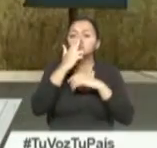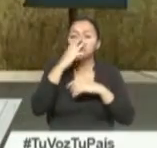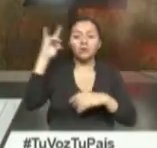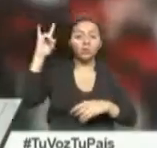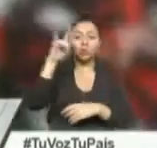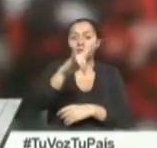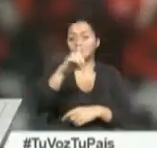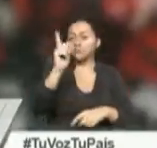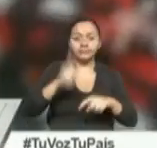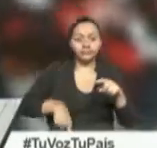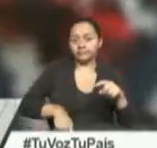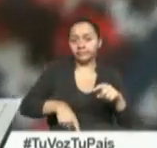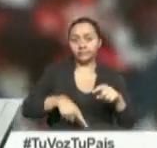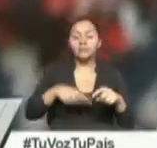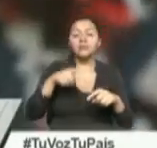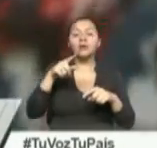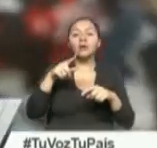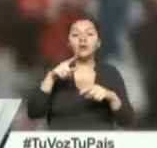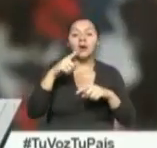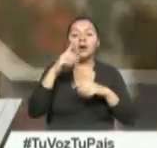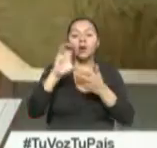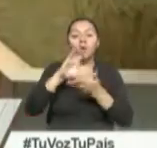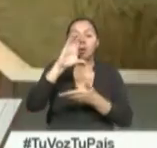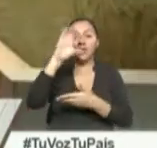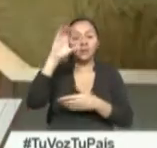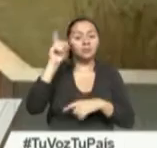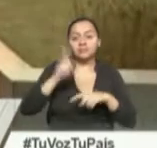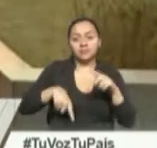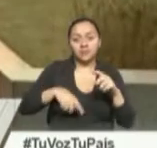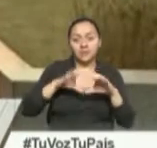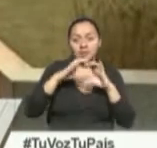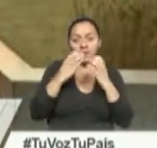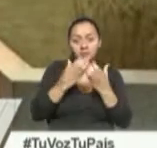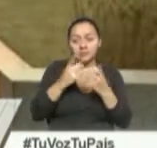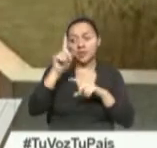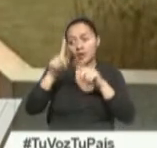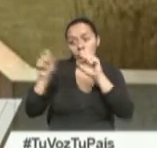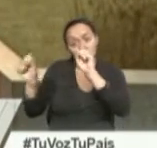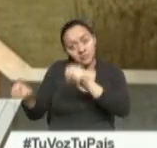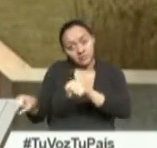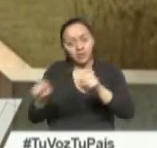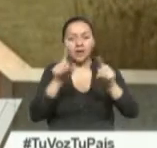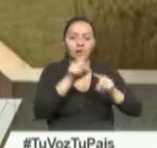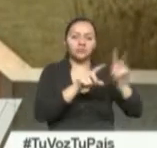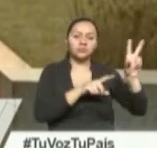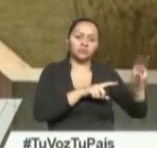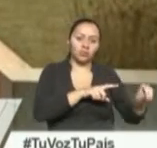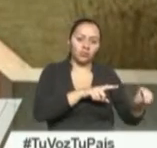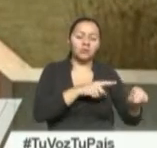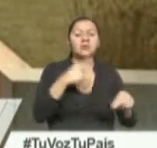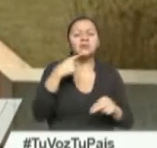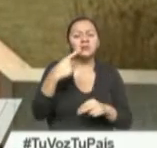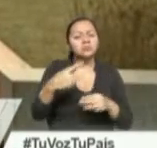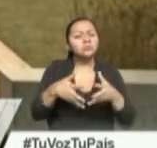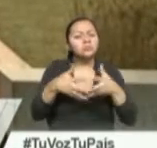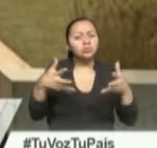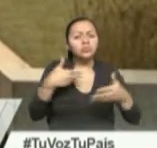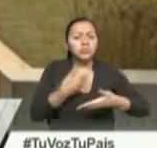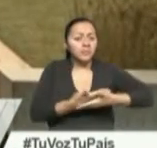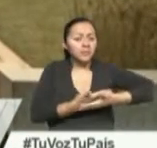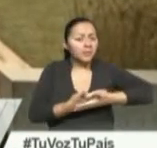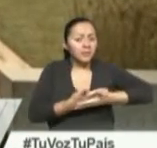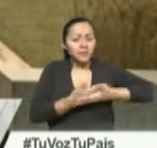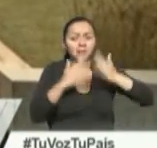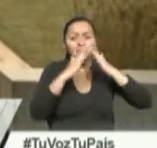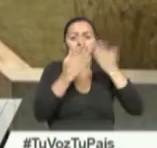Las actividades en el exterior de los colegios están limitadas como medida preventiva. Esta mujer asegura que el impacto es grande, que su bebé no puede salir de